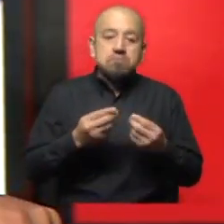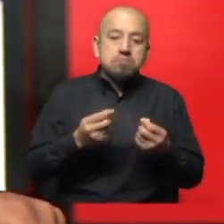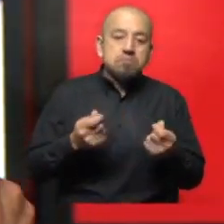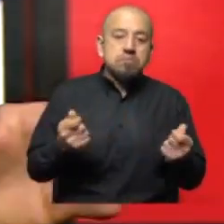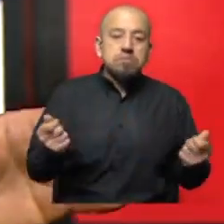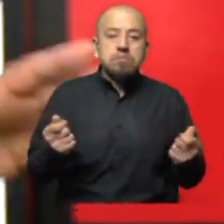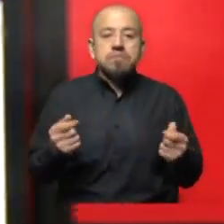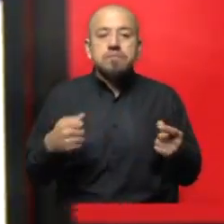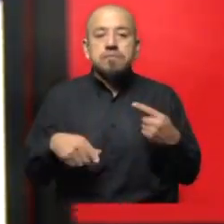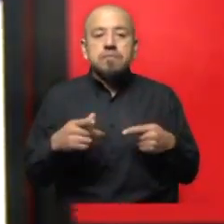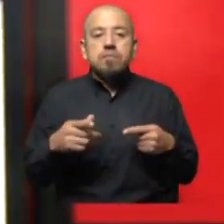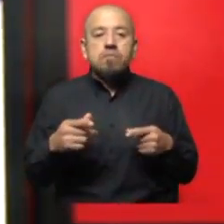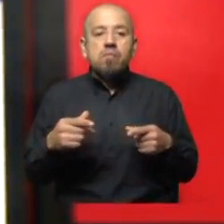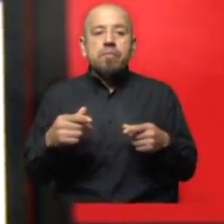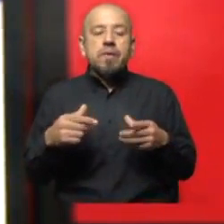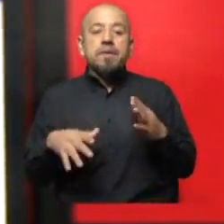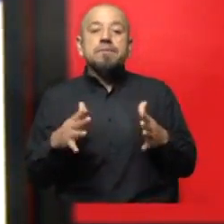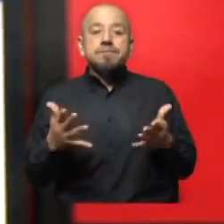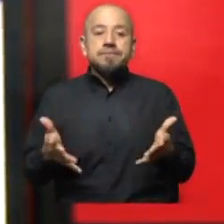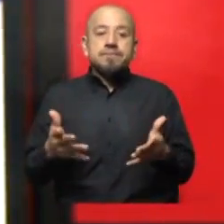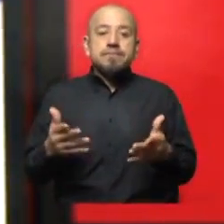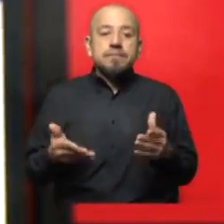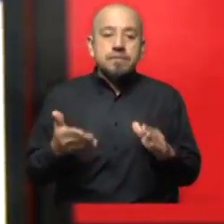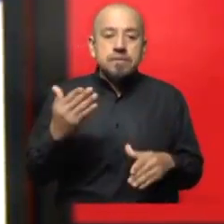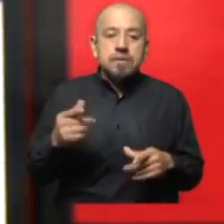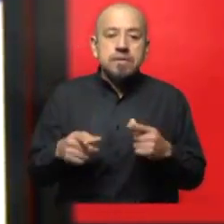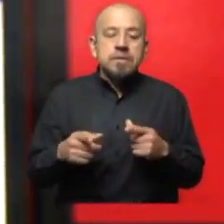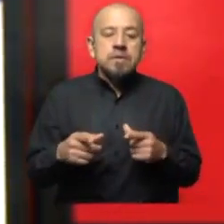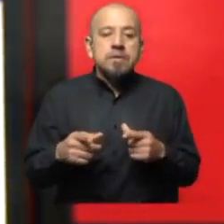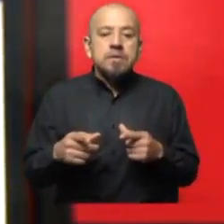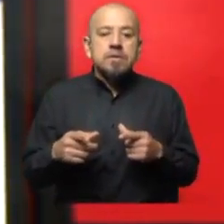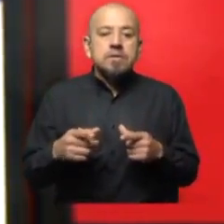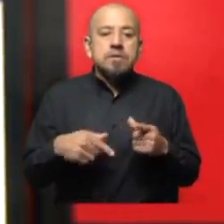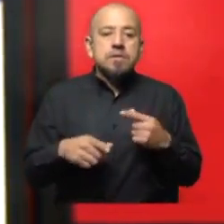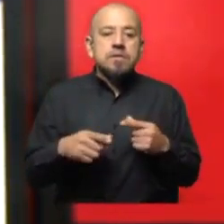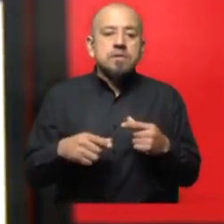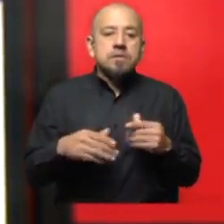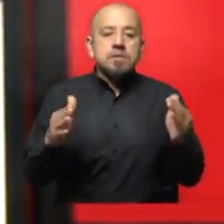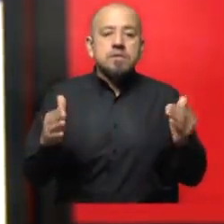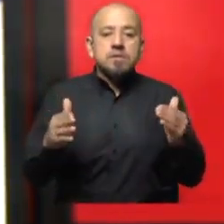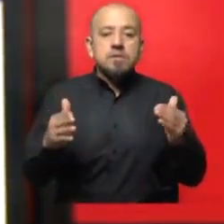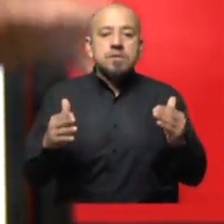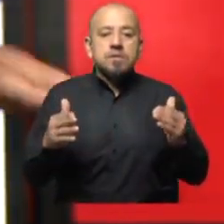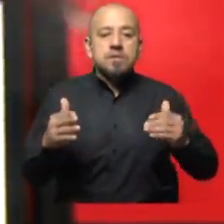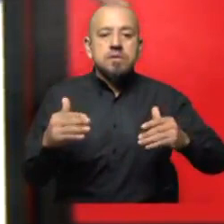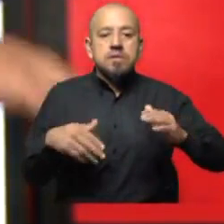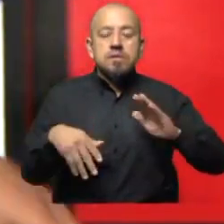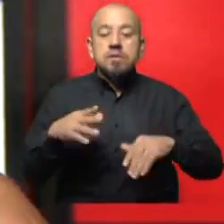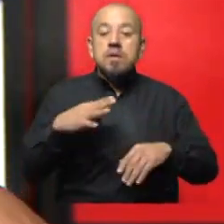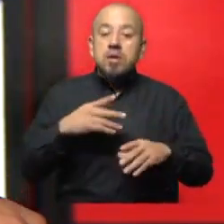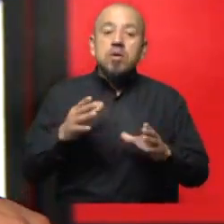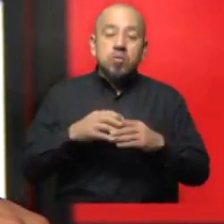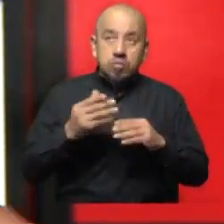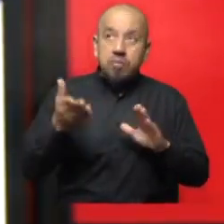la movida queda como medio que bandas grandes pero después como la parte de los que estamos ahí en la misma mitad de tabla viste como entramos